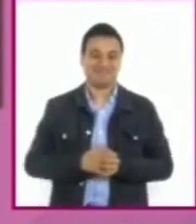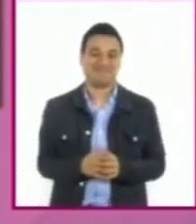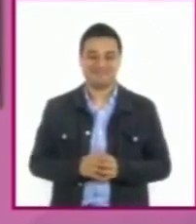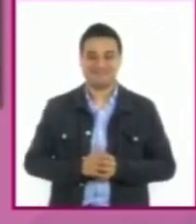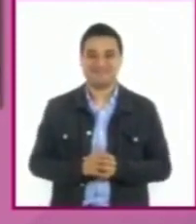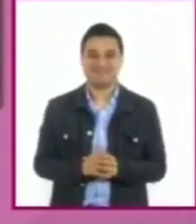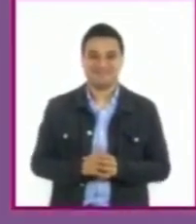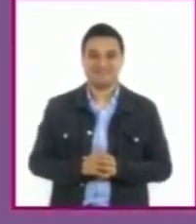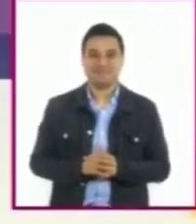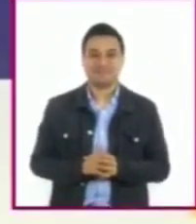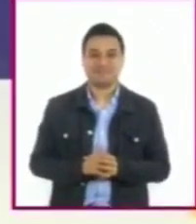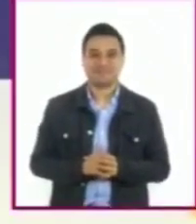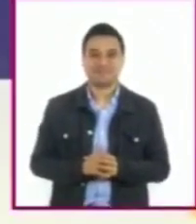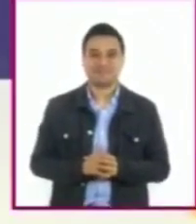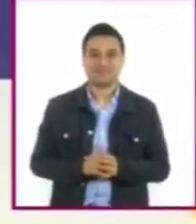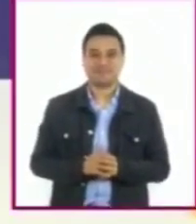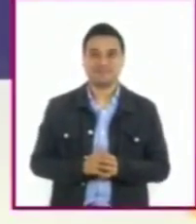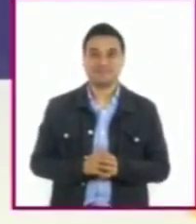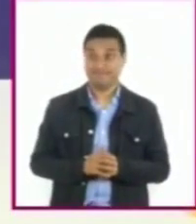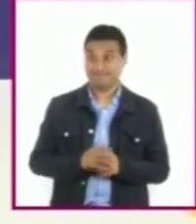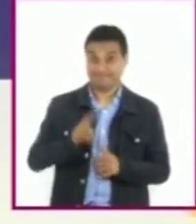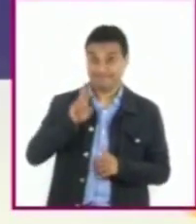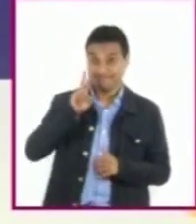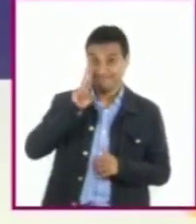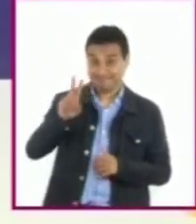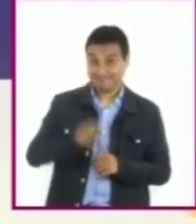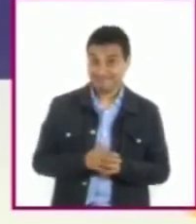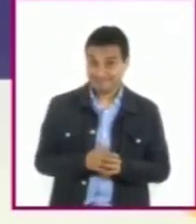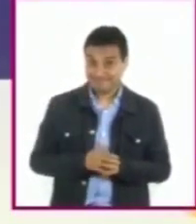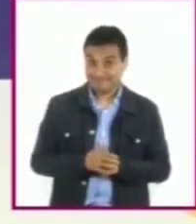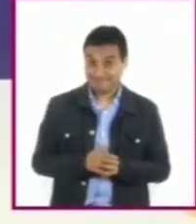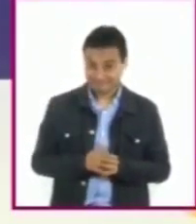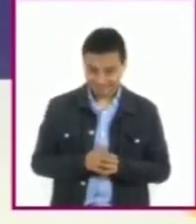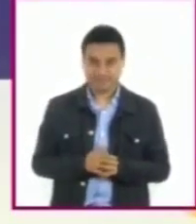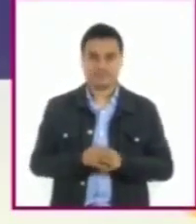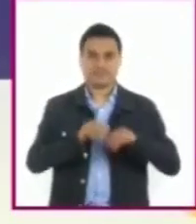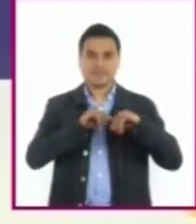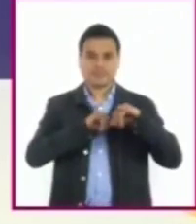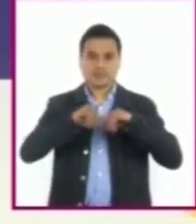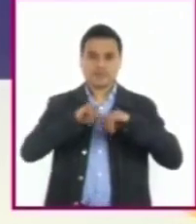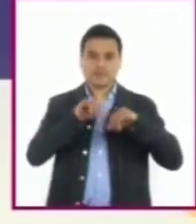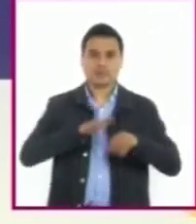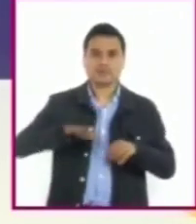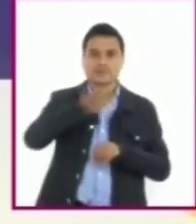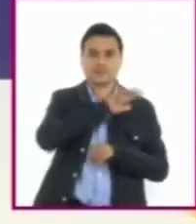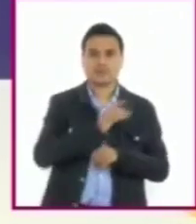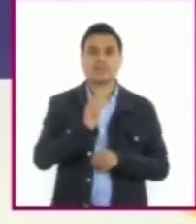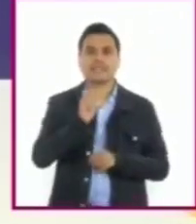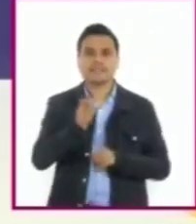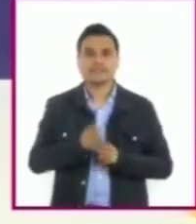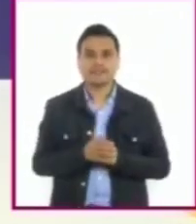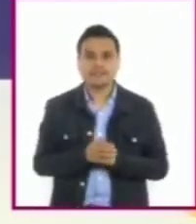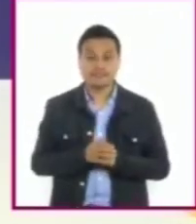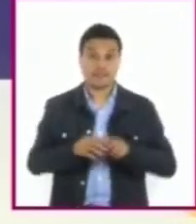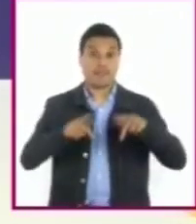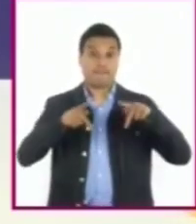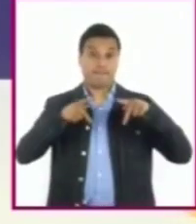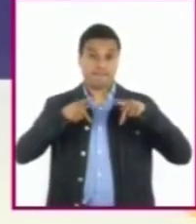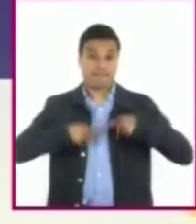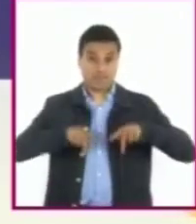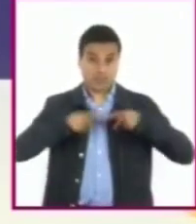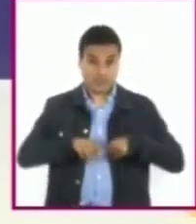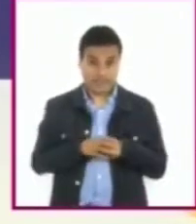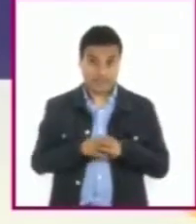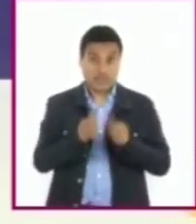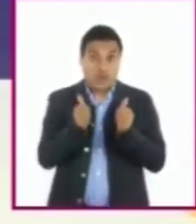camino. Como pudiste apreciar en el video, el espacio geográfico es el resultado de la interacción o relación de la sociedad